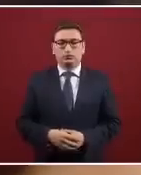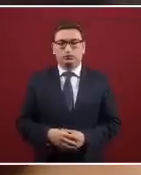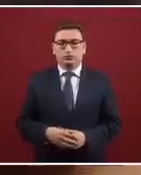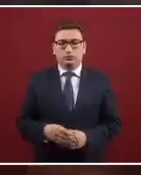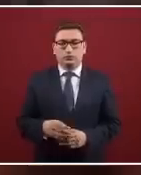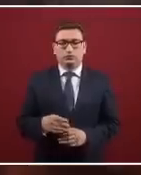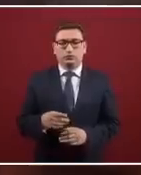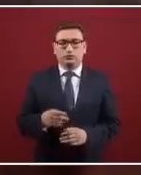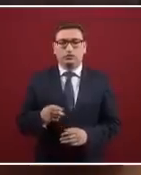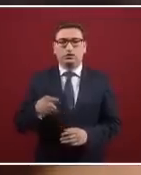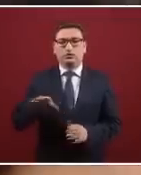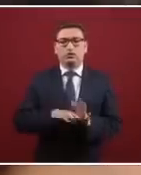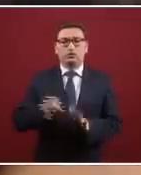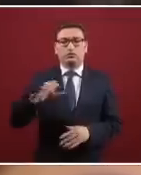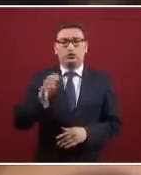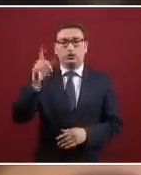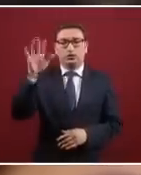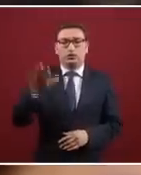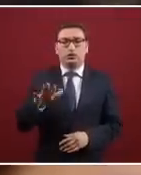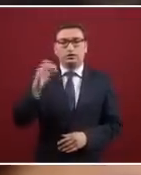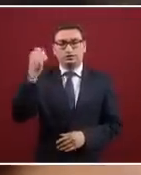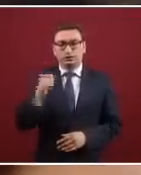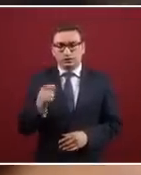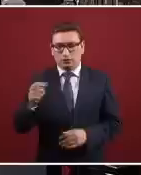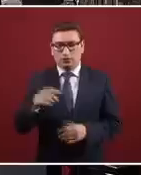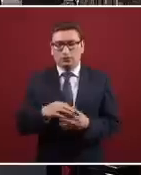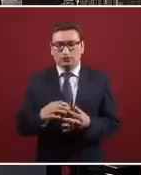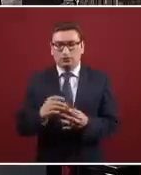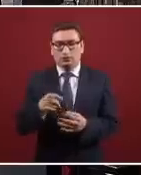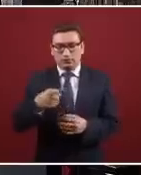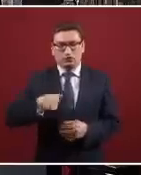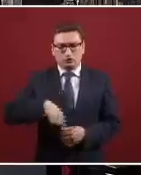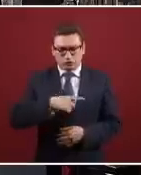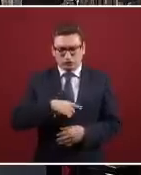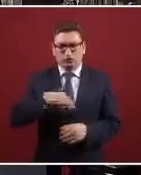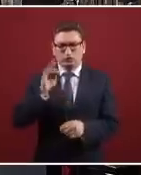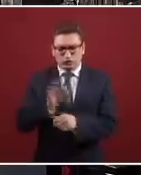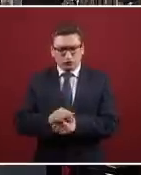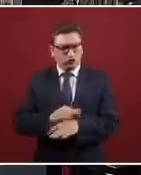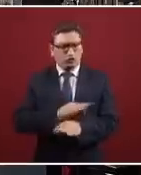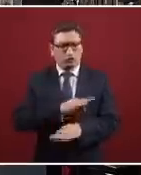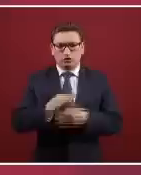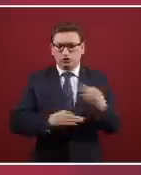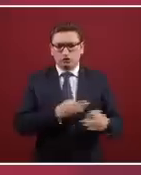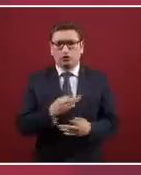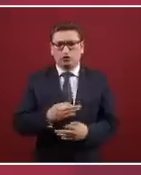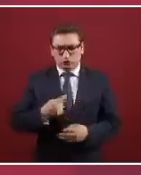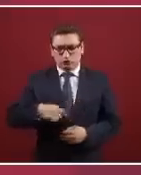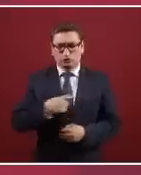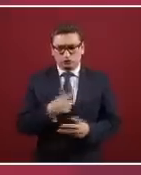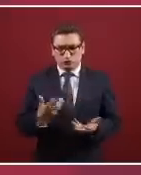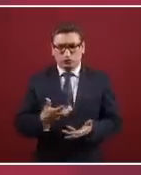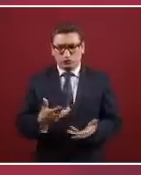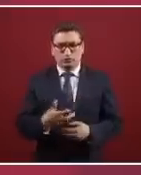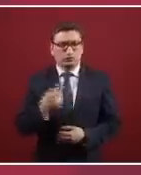Pero vamos a proteger a todos. lo estamos haciendo.